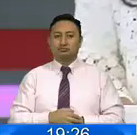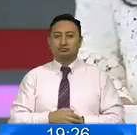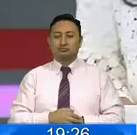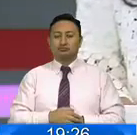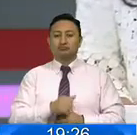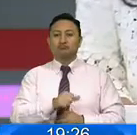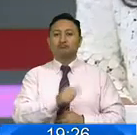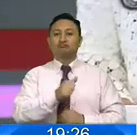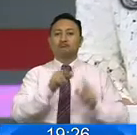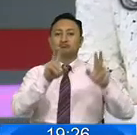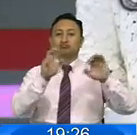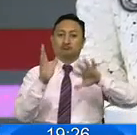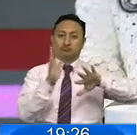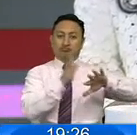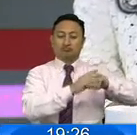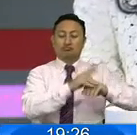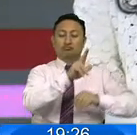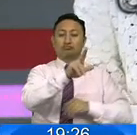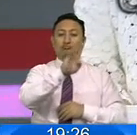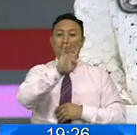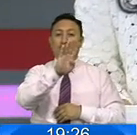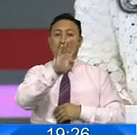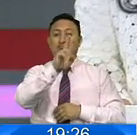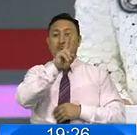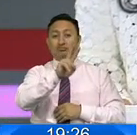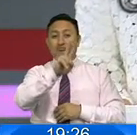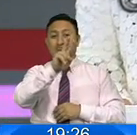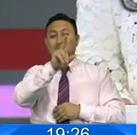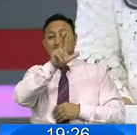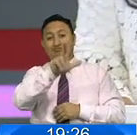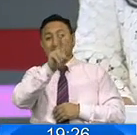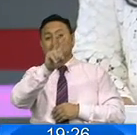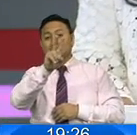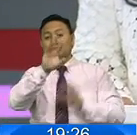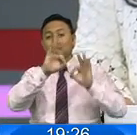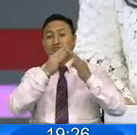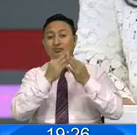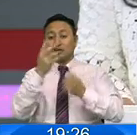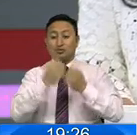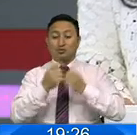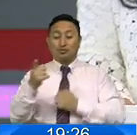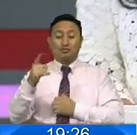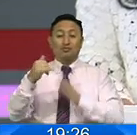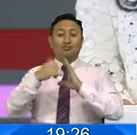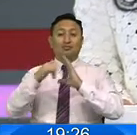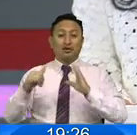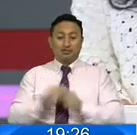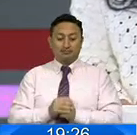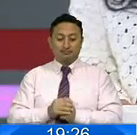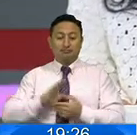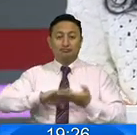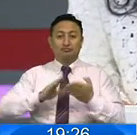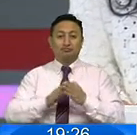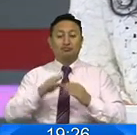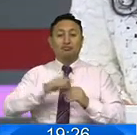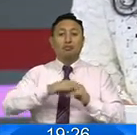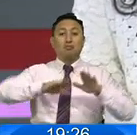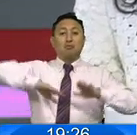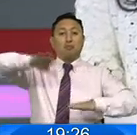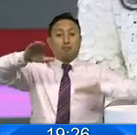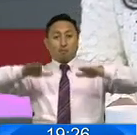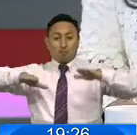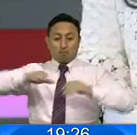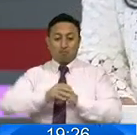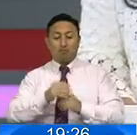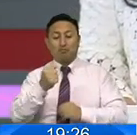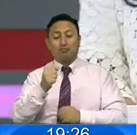Otro tema, más de 32 familias fueron afectadas por los temblores en Santa Elena. En las comunas de Palmar, Montañita y San Pedro se